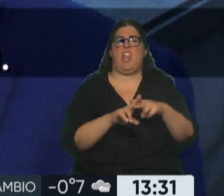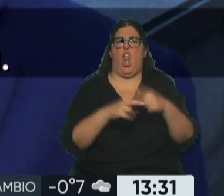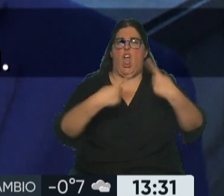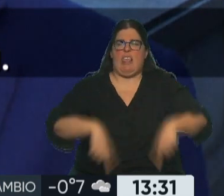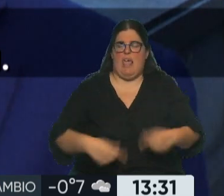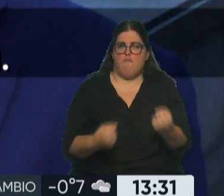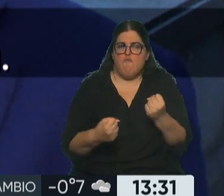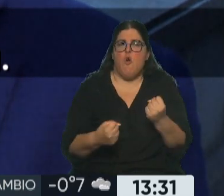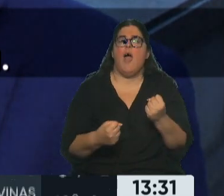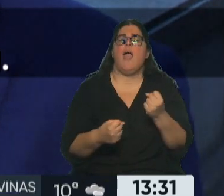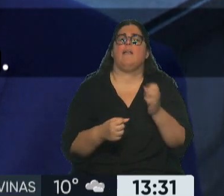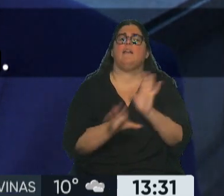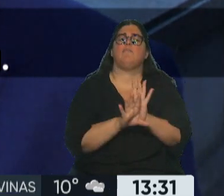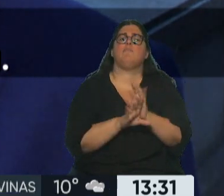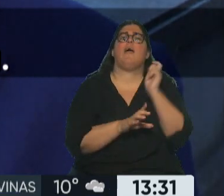Israel